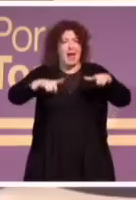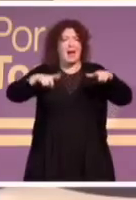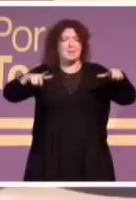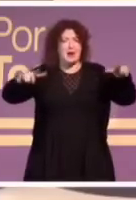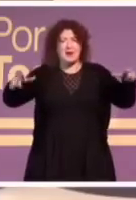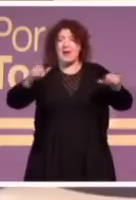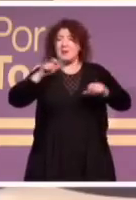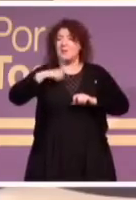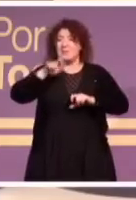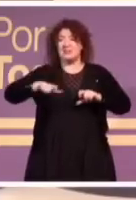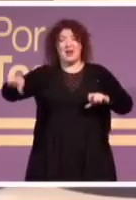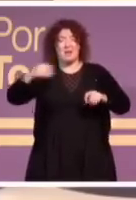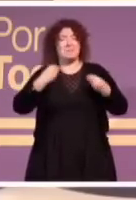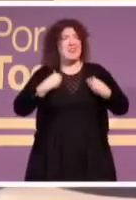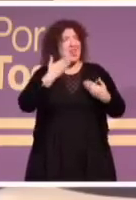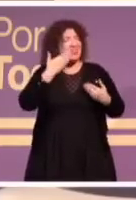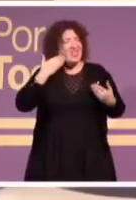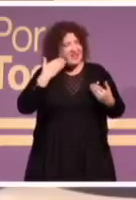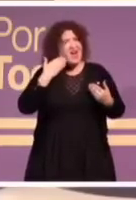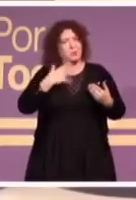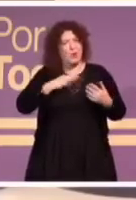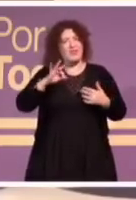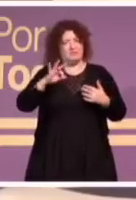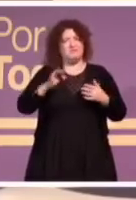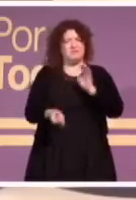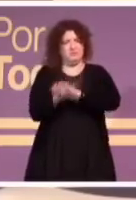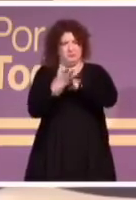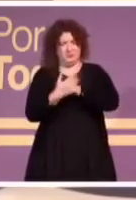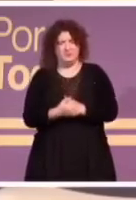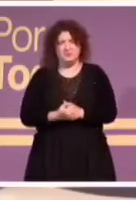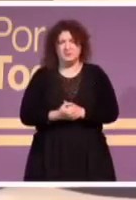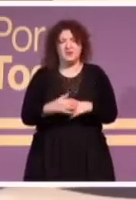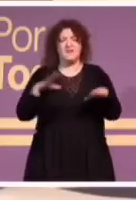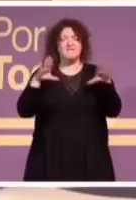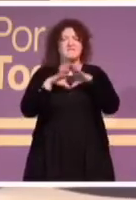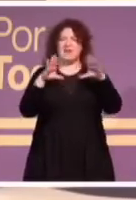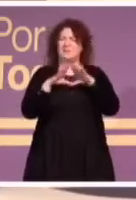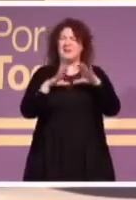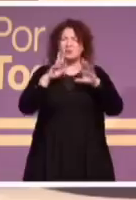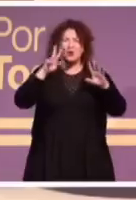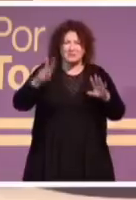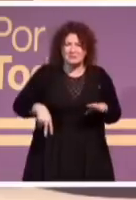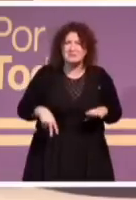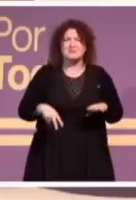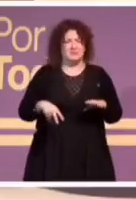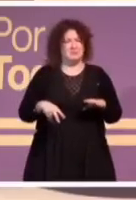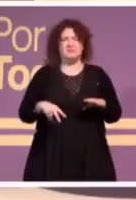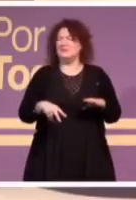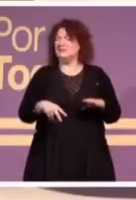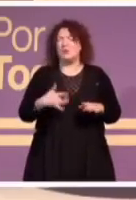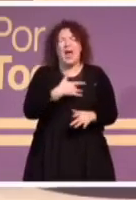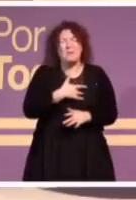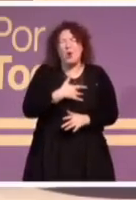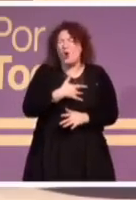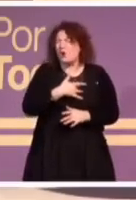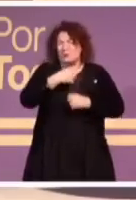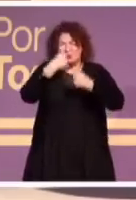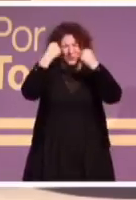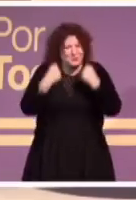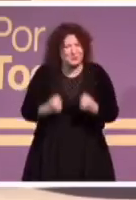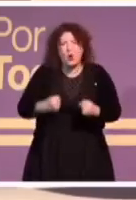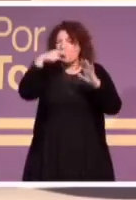vidas dignas para todos y todas. Es un acto, el feminismo es un acto de profundo amor y